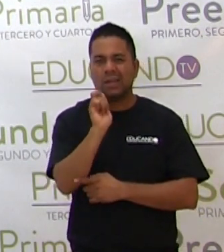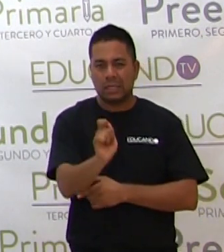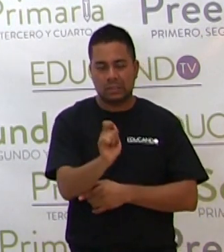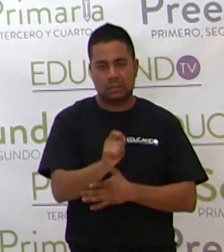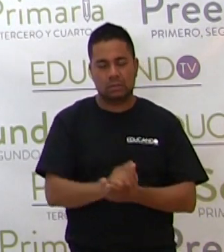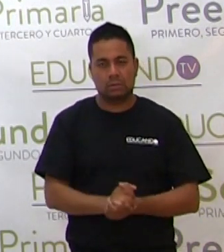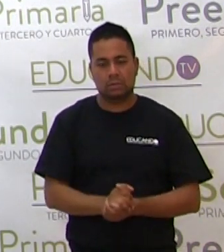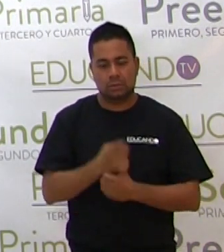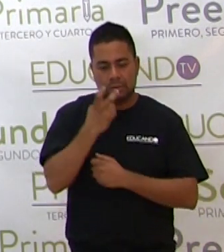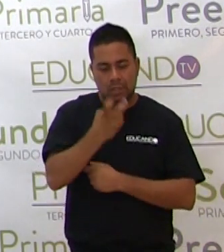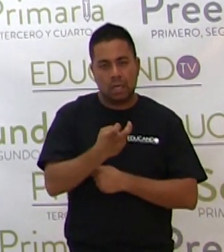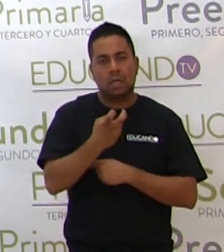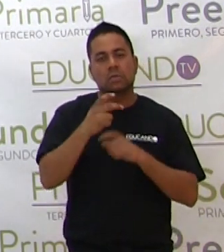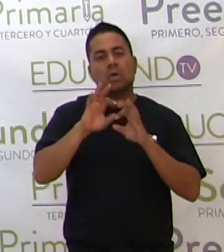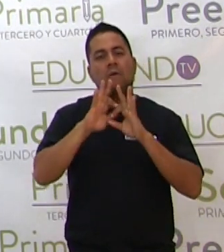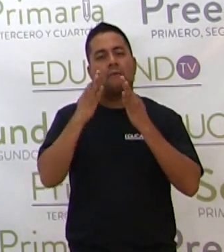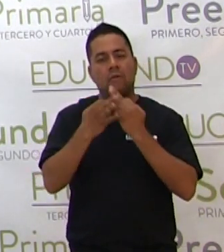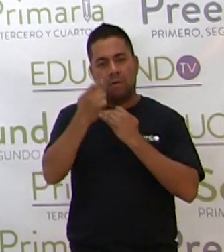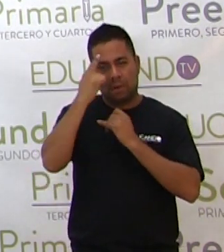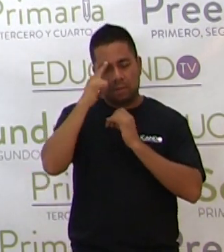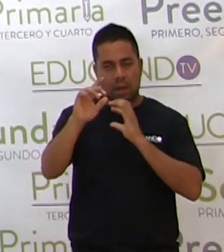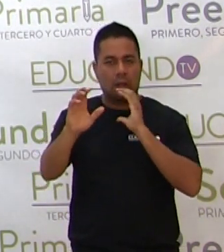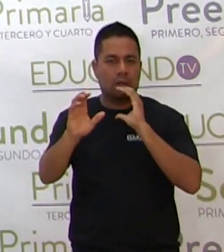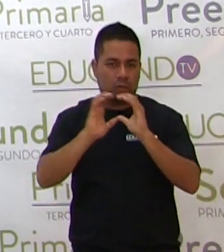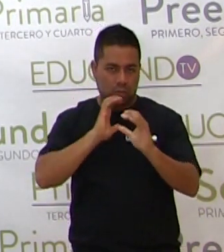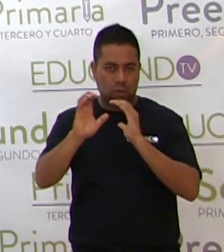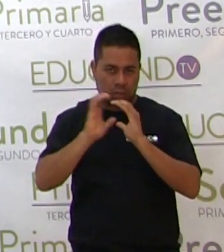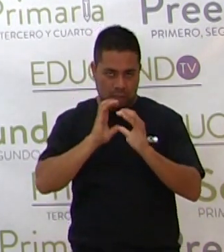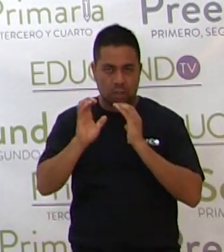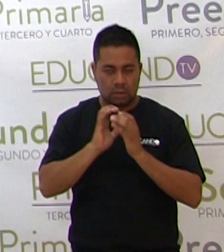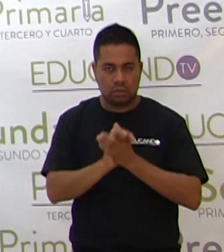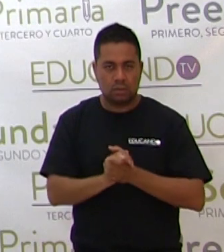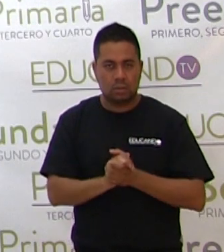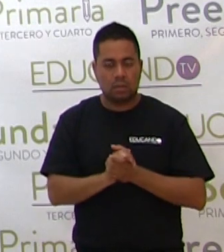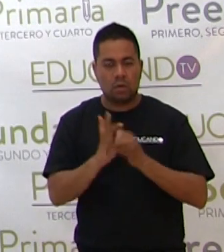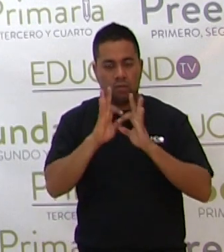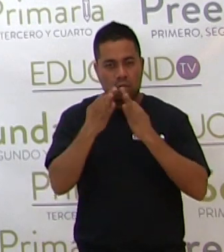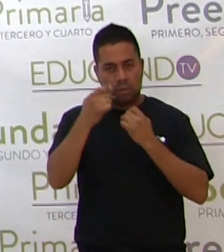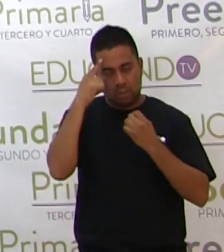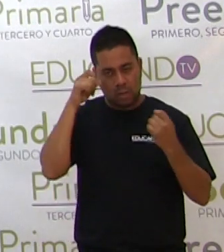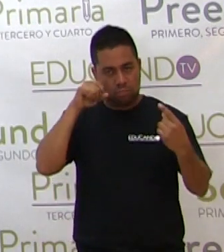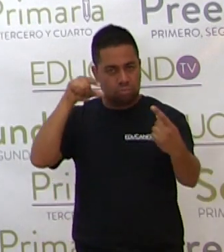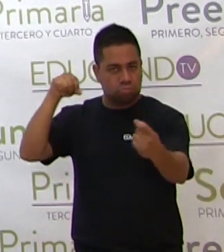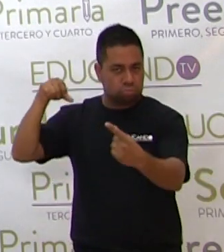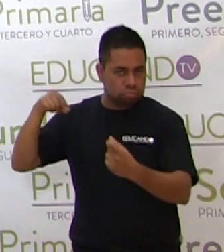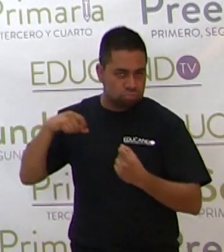es un medio de comunicación es un medio de transmisión